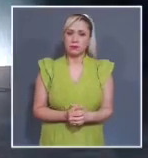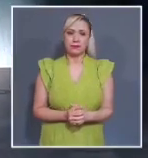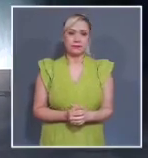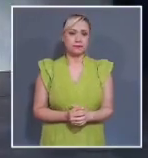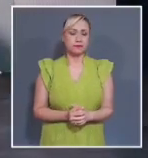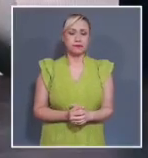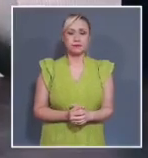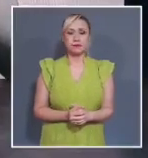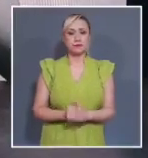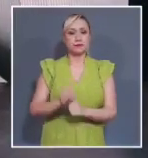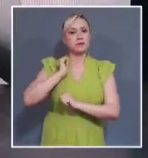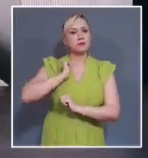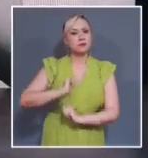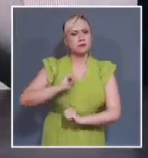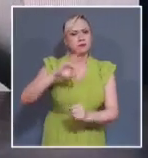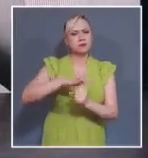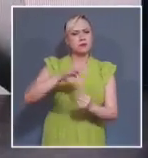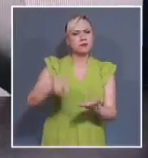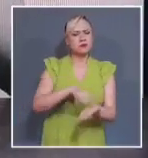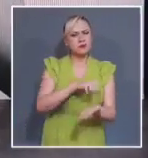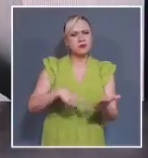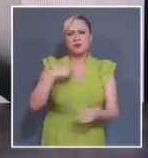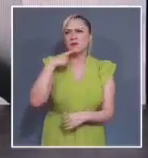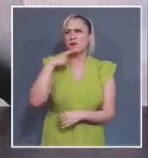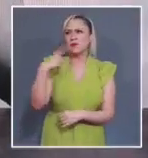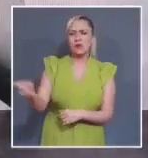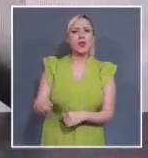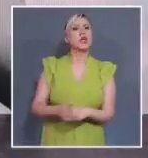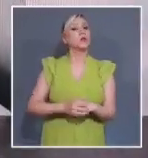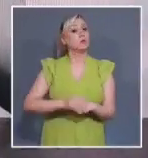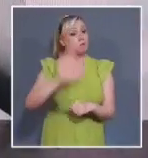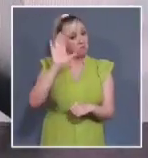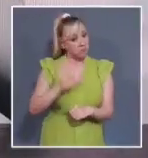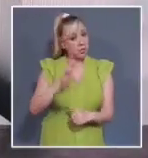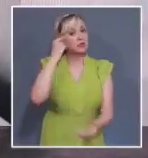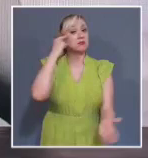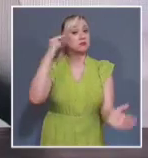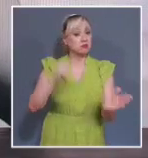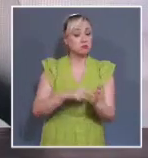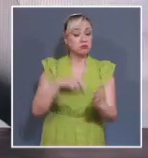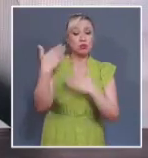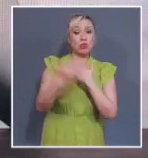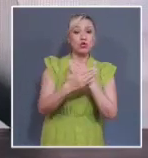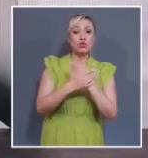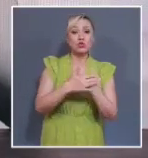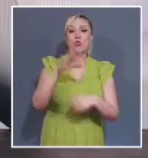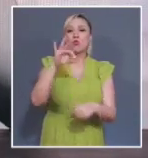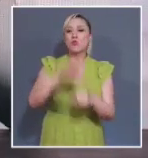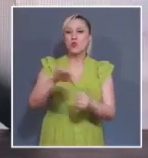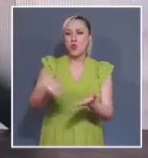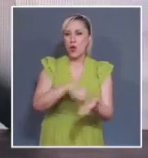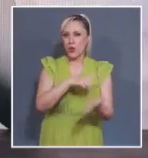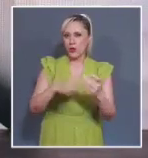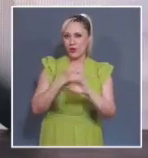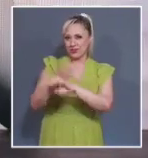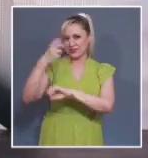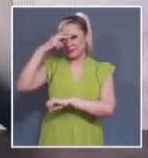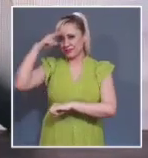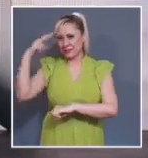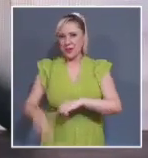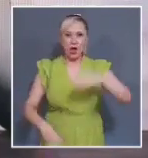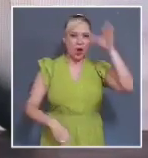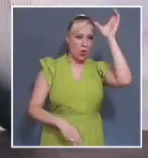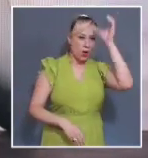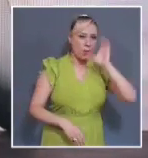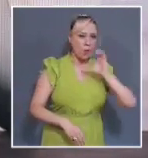Autoridades electorales aseguran que existe la posibilidad de que en los próximos comicios de los estados de México y Coahuila, alrededor de